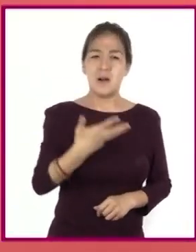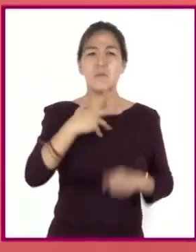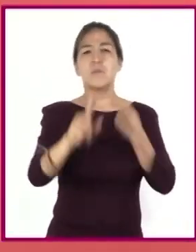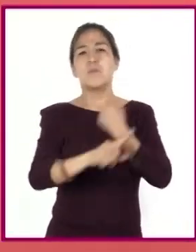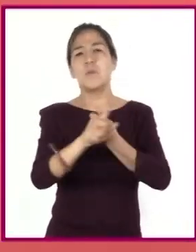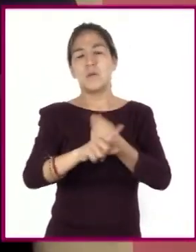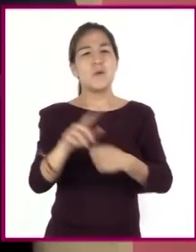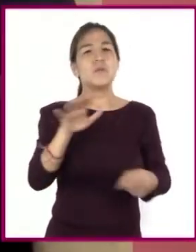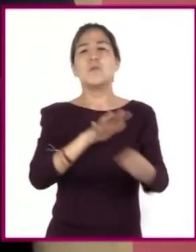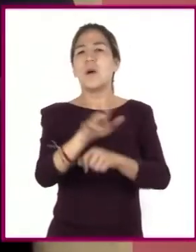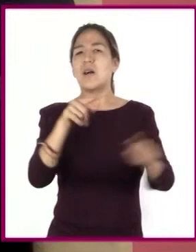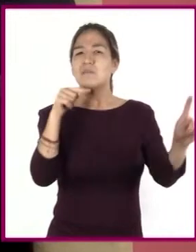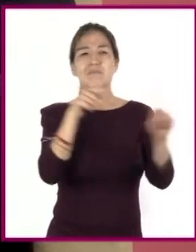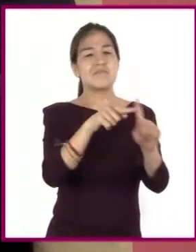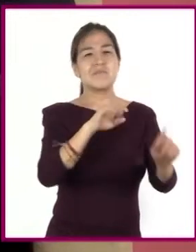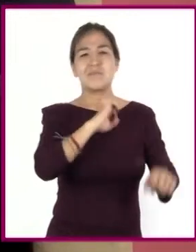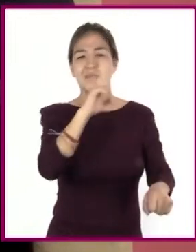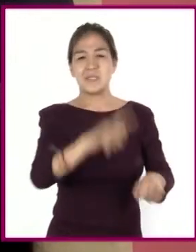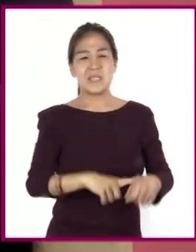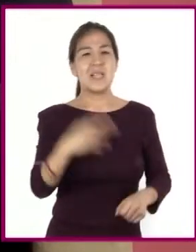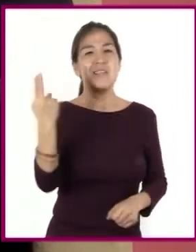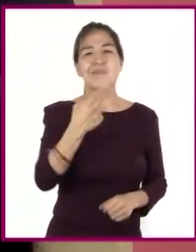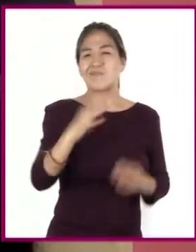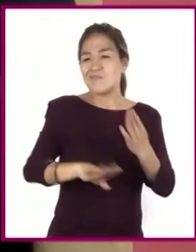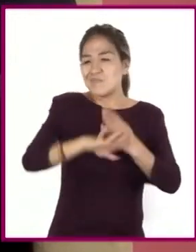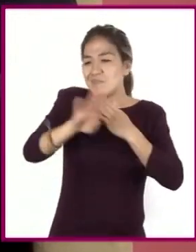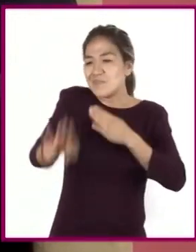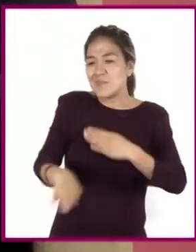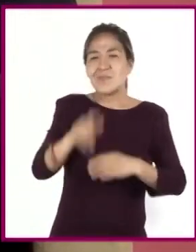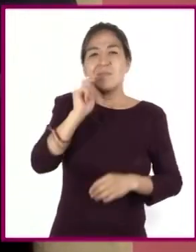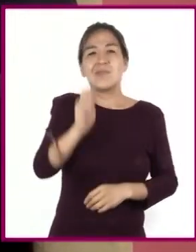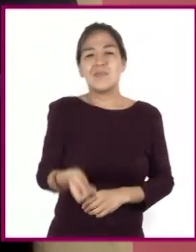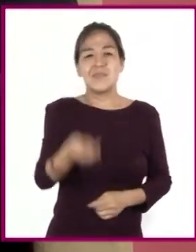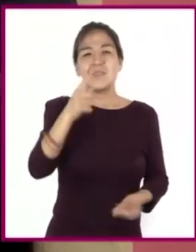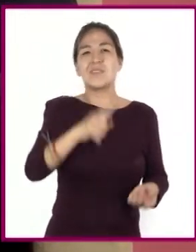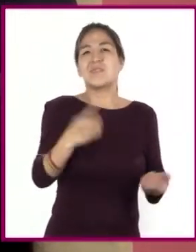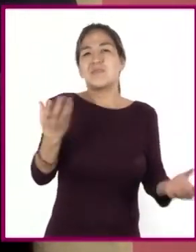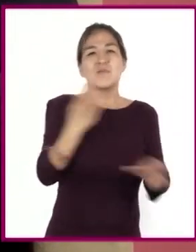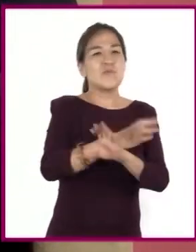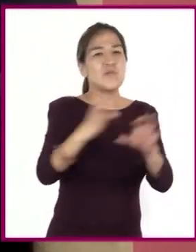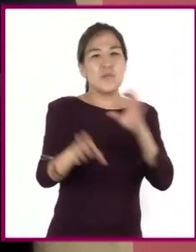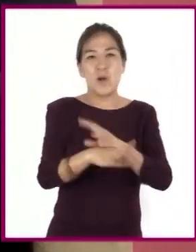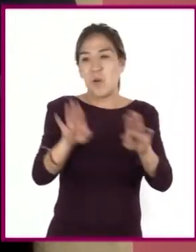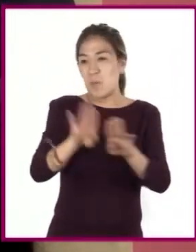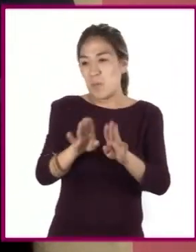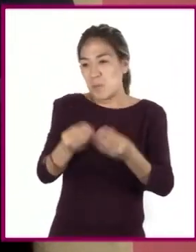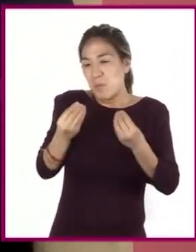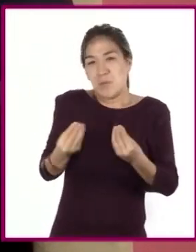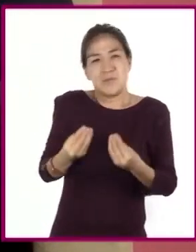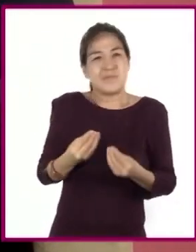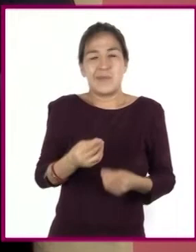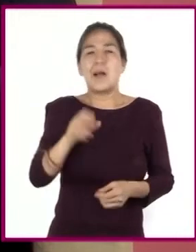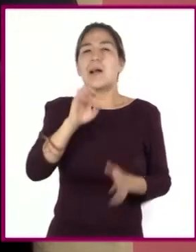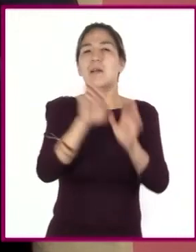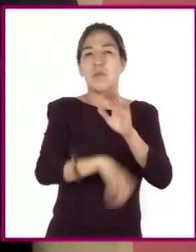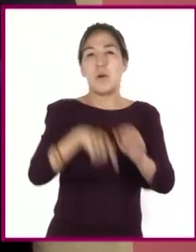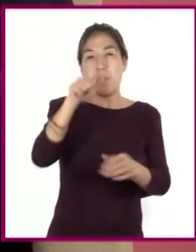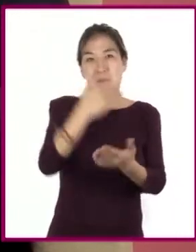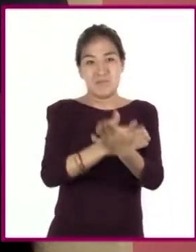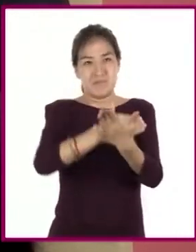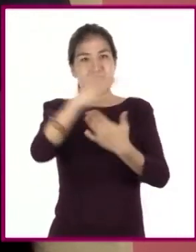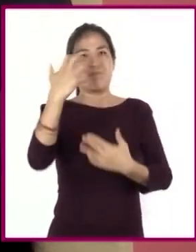muy específicas. Hay que evitar el exceso en cualquier cosa. El consumo de vitaminas, por ejemplo, la